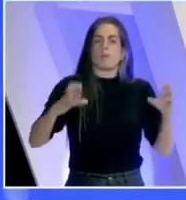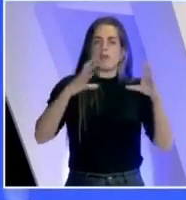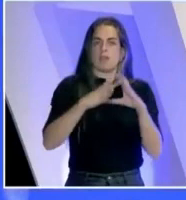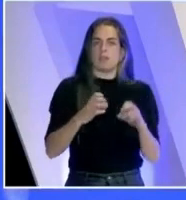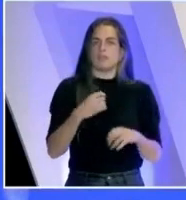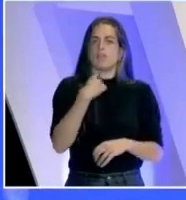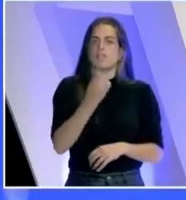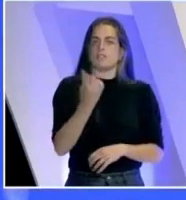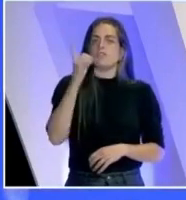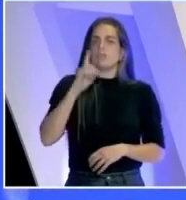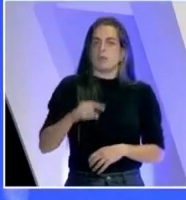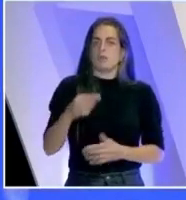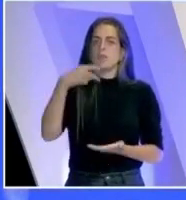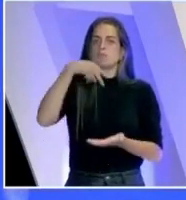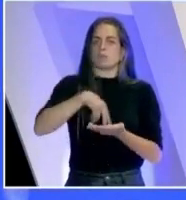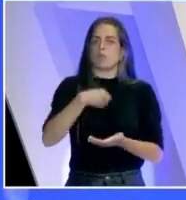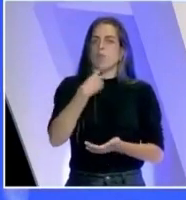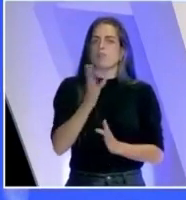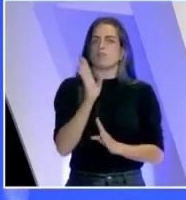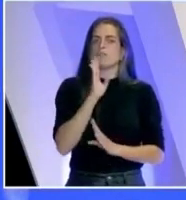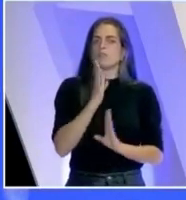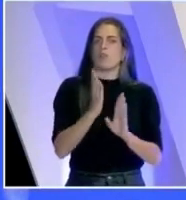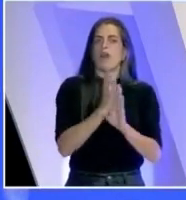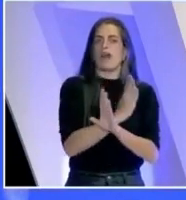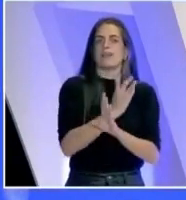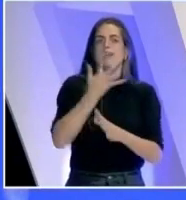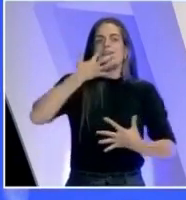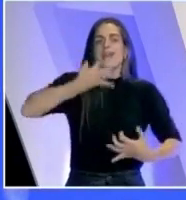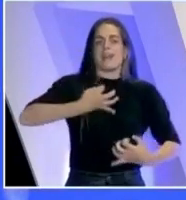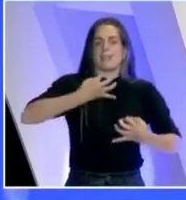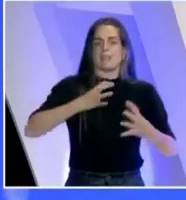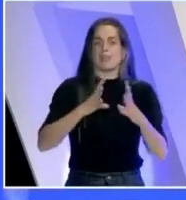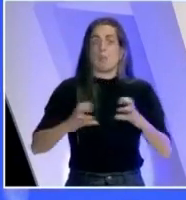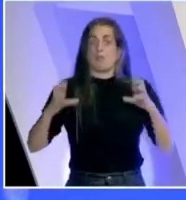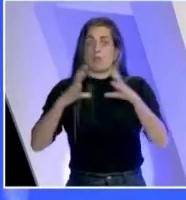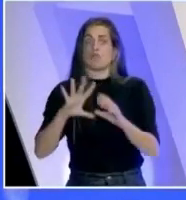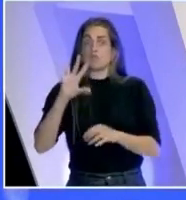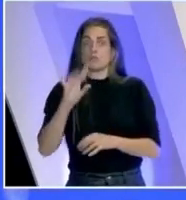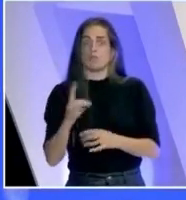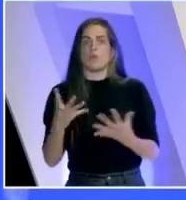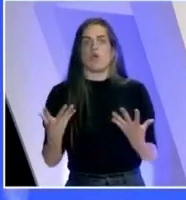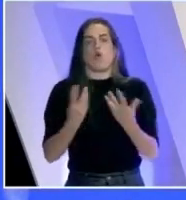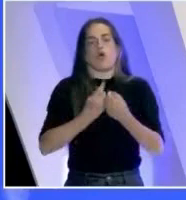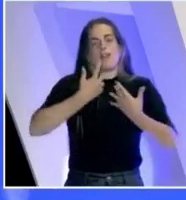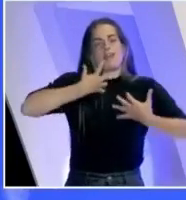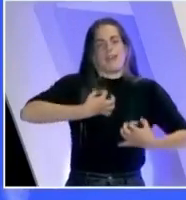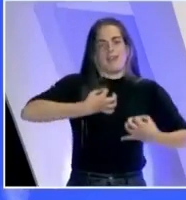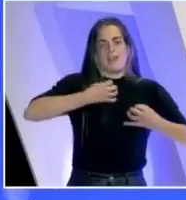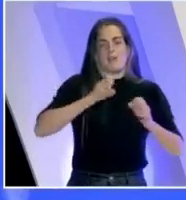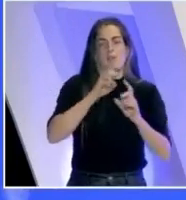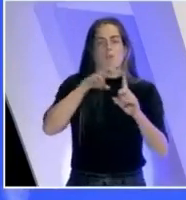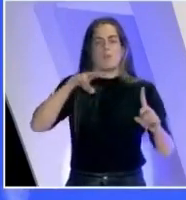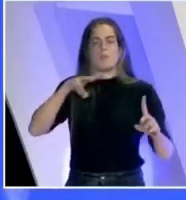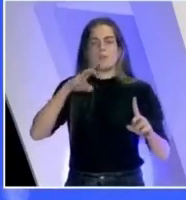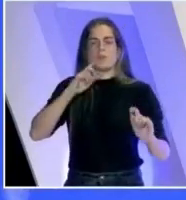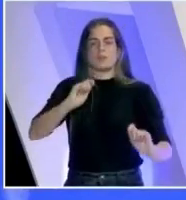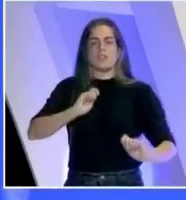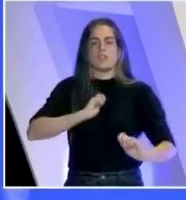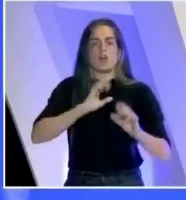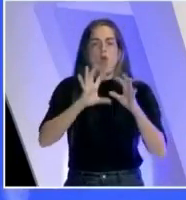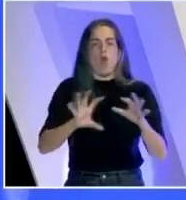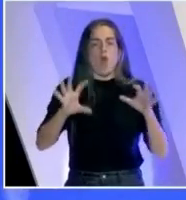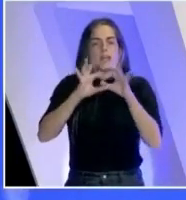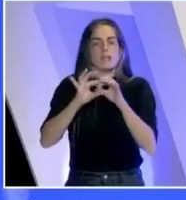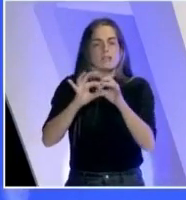aquí, realista. Una visión ambiciosa, pero también realista. Una visión que nos inspire, que nos